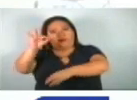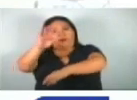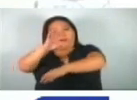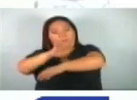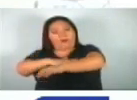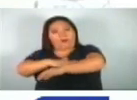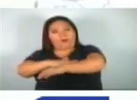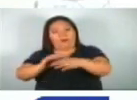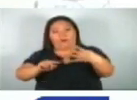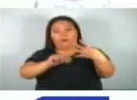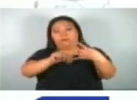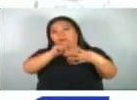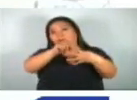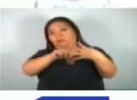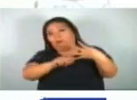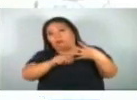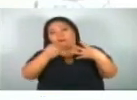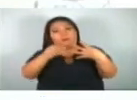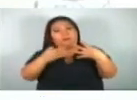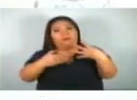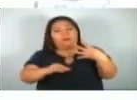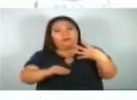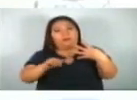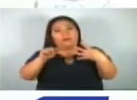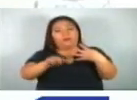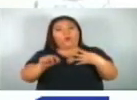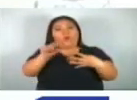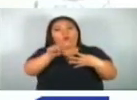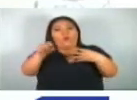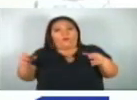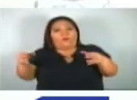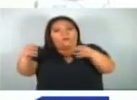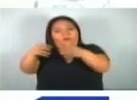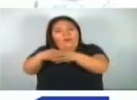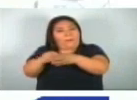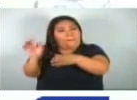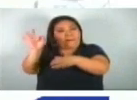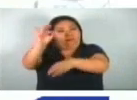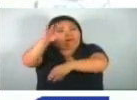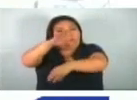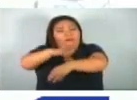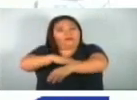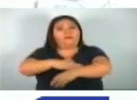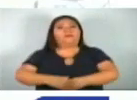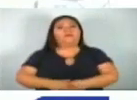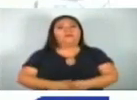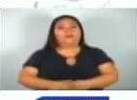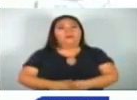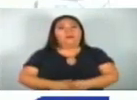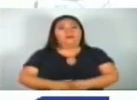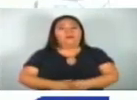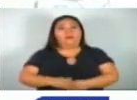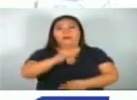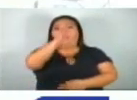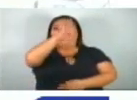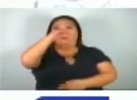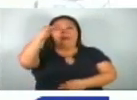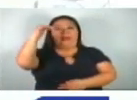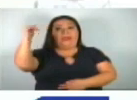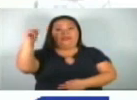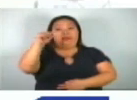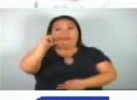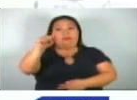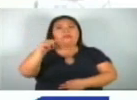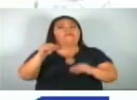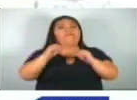dengue, hablamos de que hay un estado de hiperendemicidad y que los países que tienen la